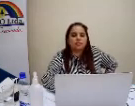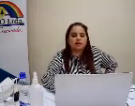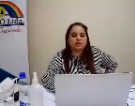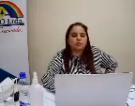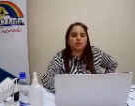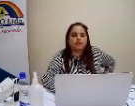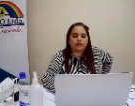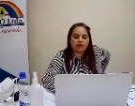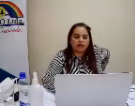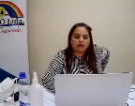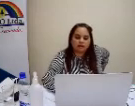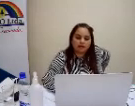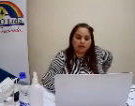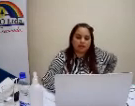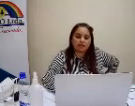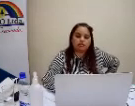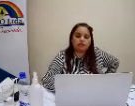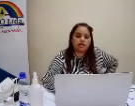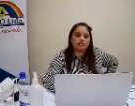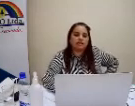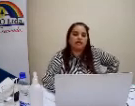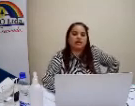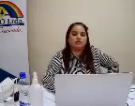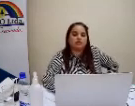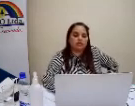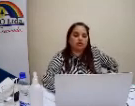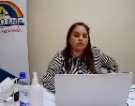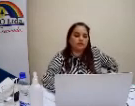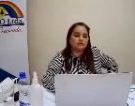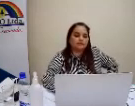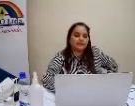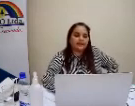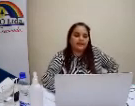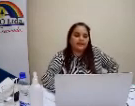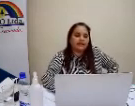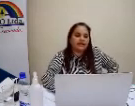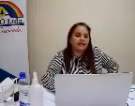tomar estimulantes como café, chocolate a la noche antes de dormir.